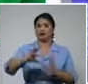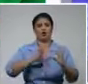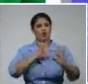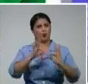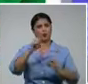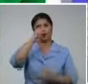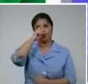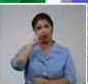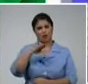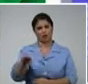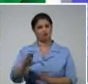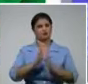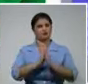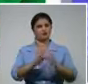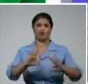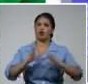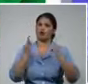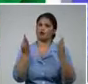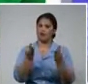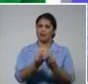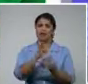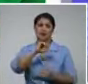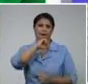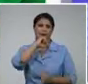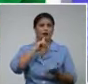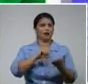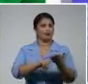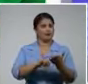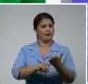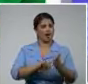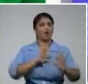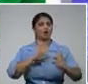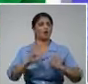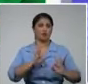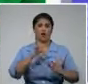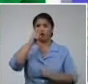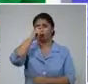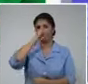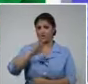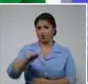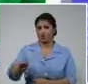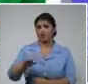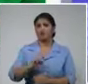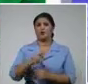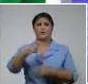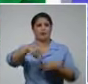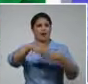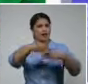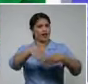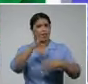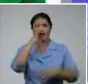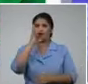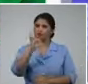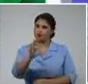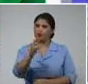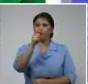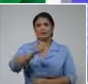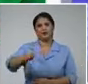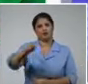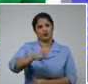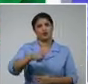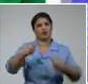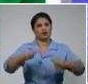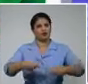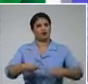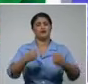proteger este grupo de población que siempre reitero, a pesar de que se recupere, pero el